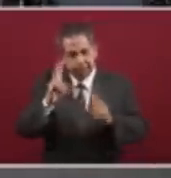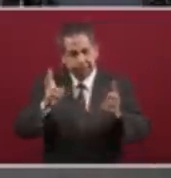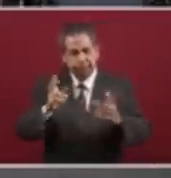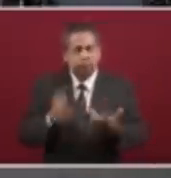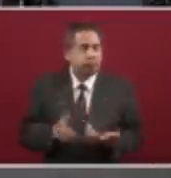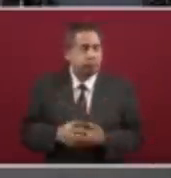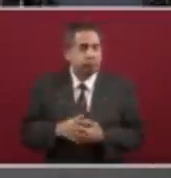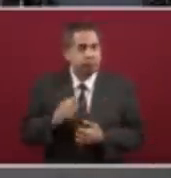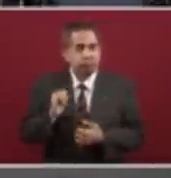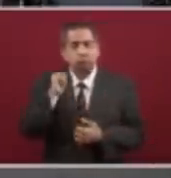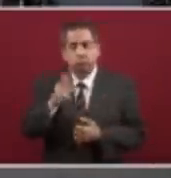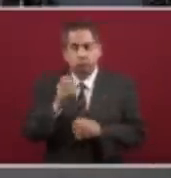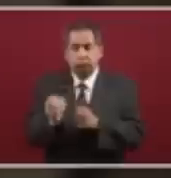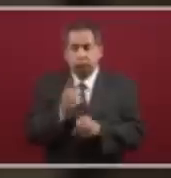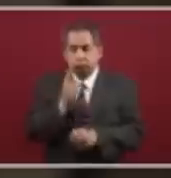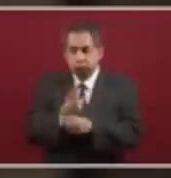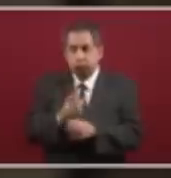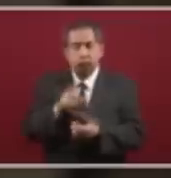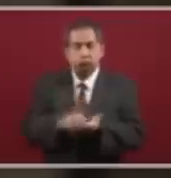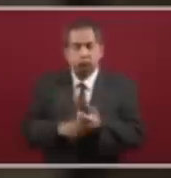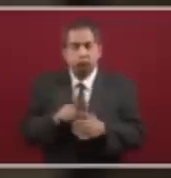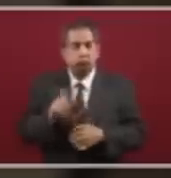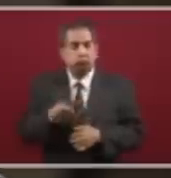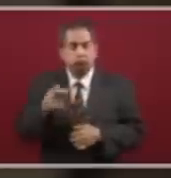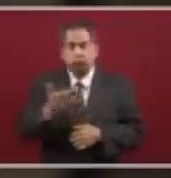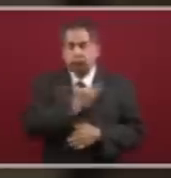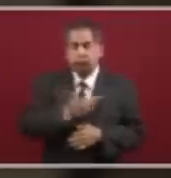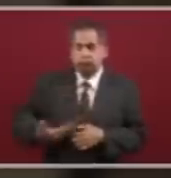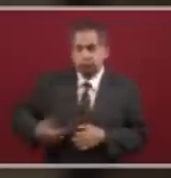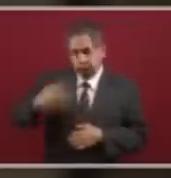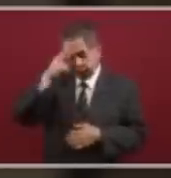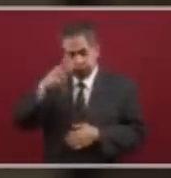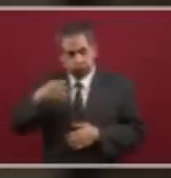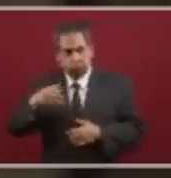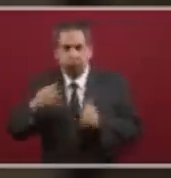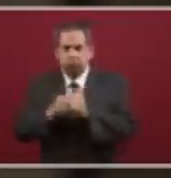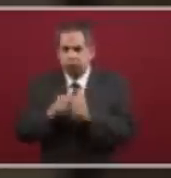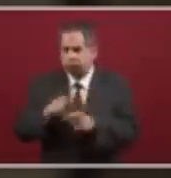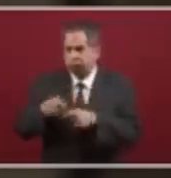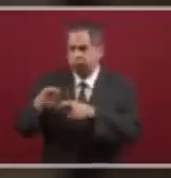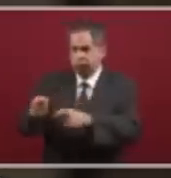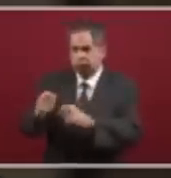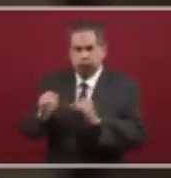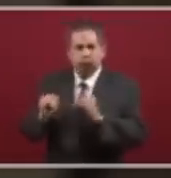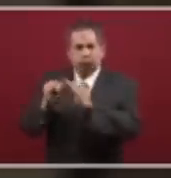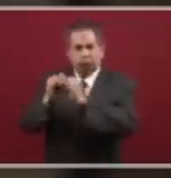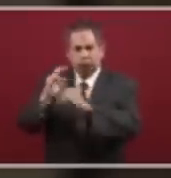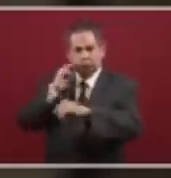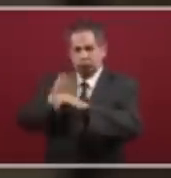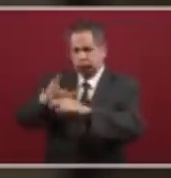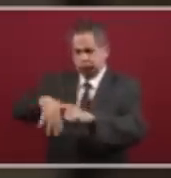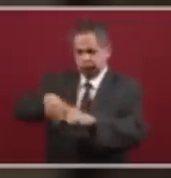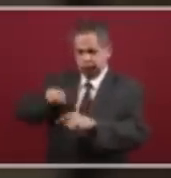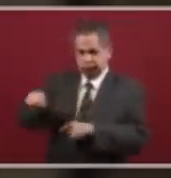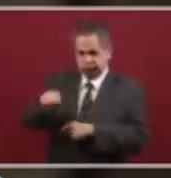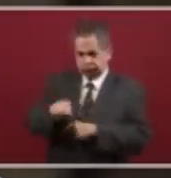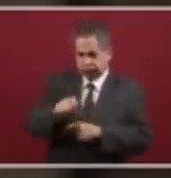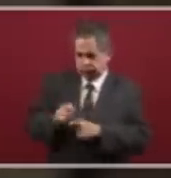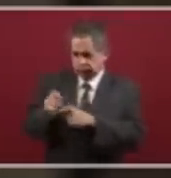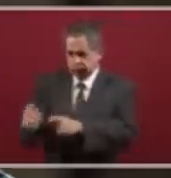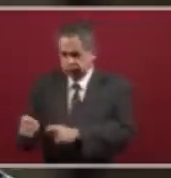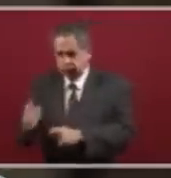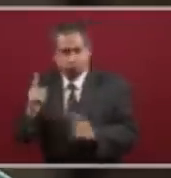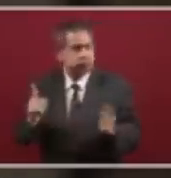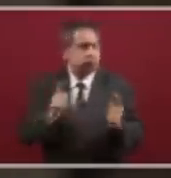si hay una oportunidad de que intervenga presidencia de la república a través de las instancias que le acabo de mencionar para que se